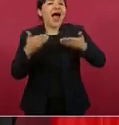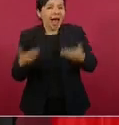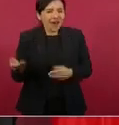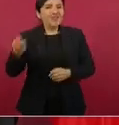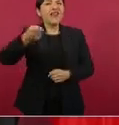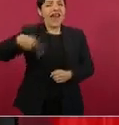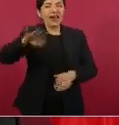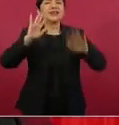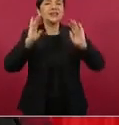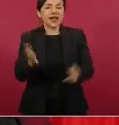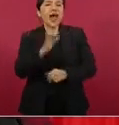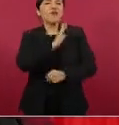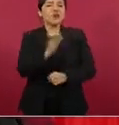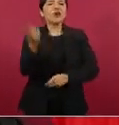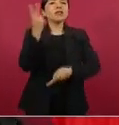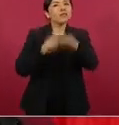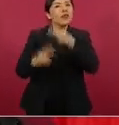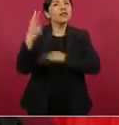generar,